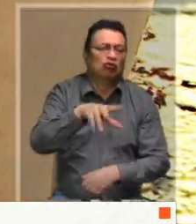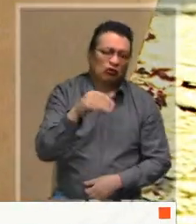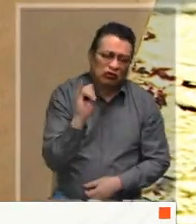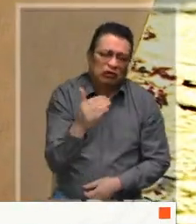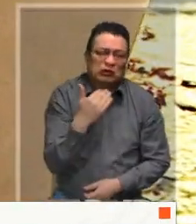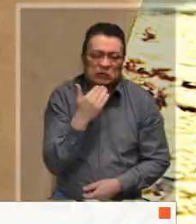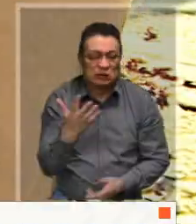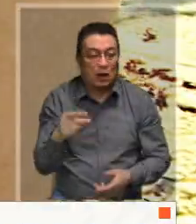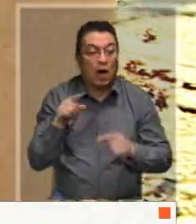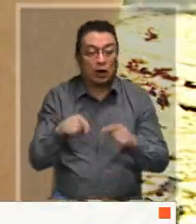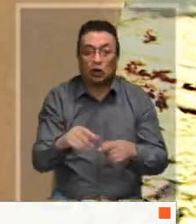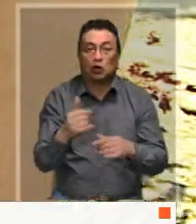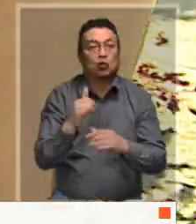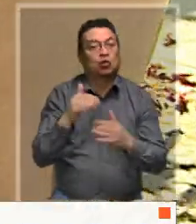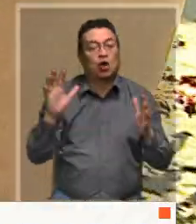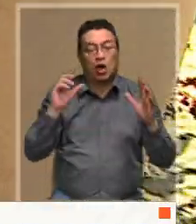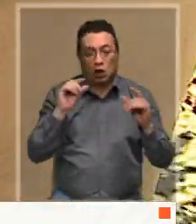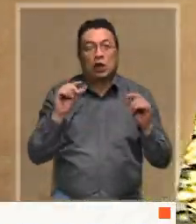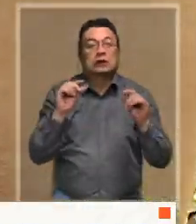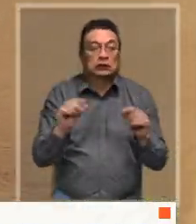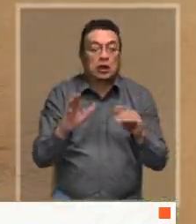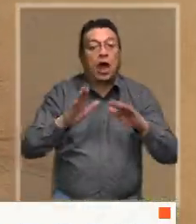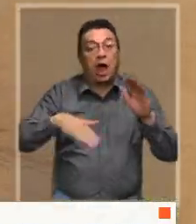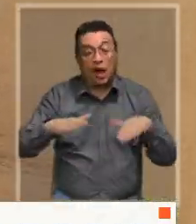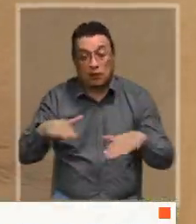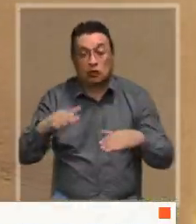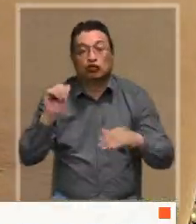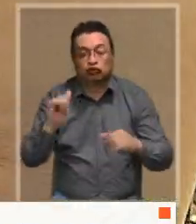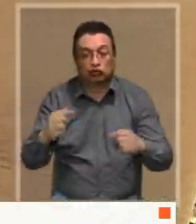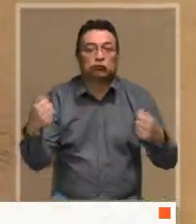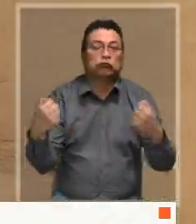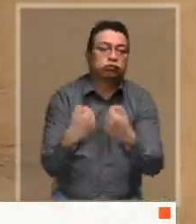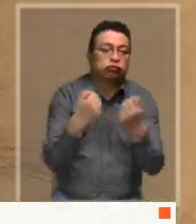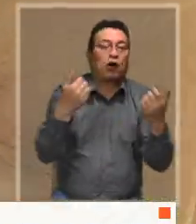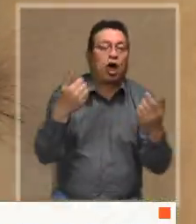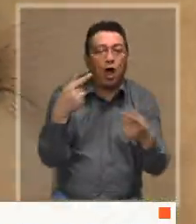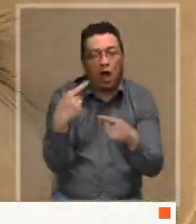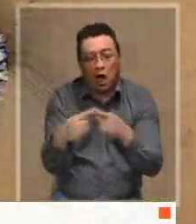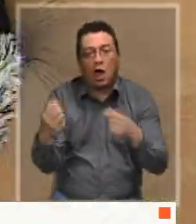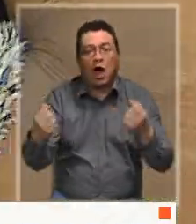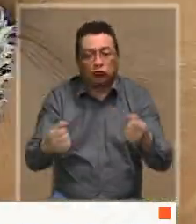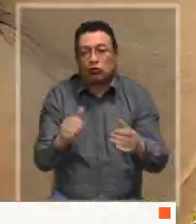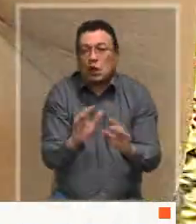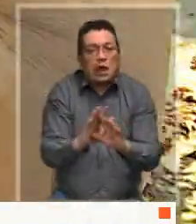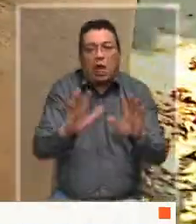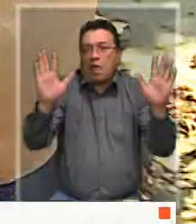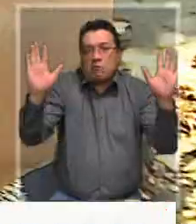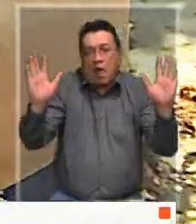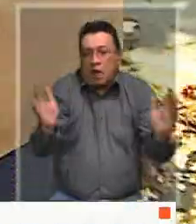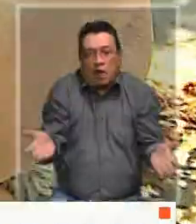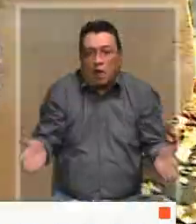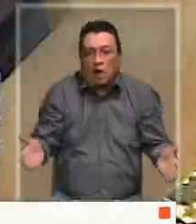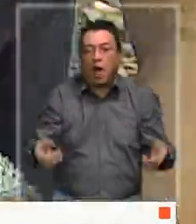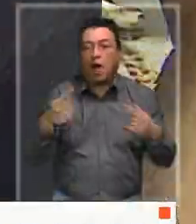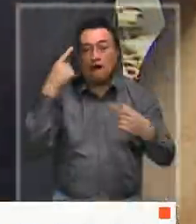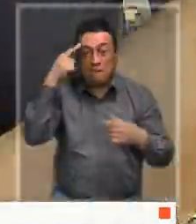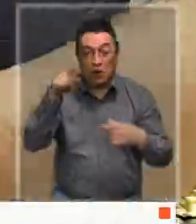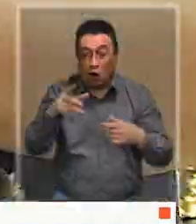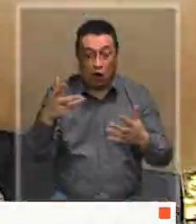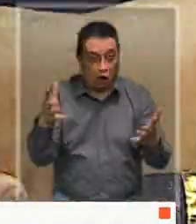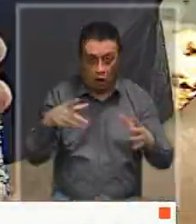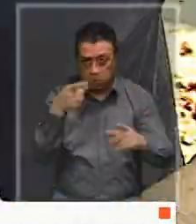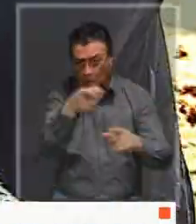Aquí nunca pasa nada, bueno, aparte que de repente accidentes por los vehículos, nomás que puede pasar, pero cosas así